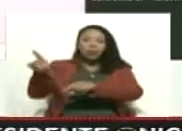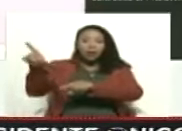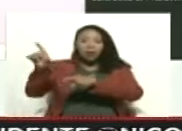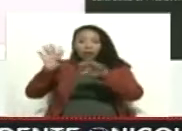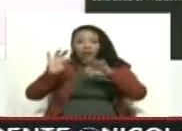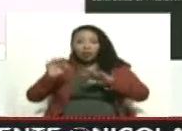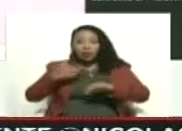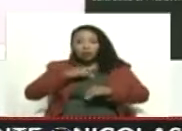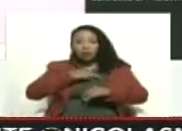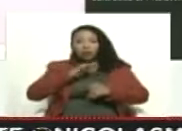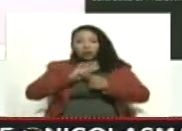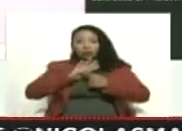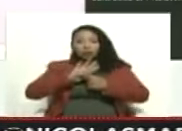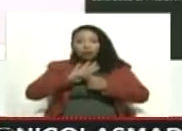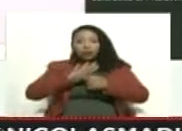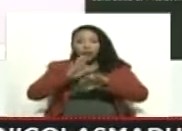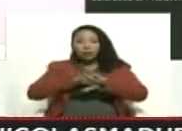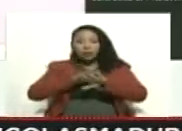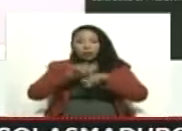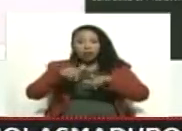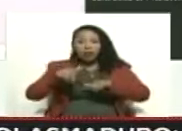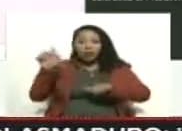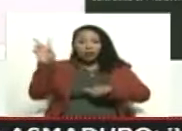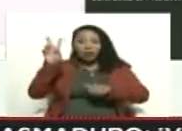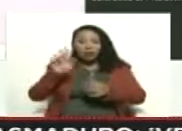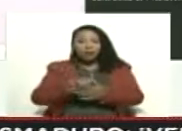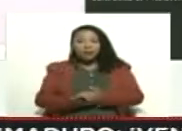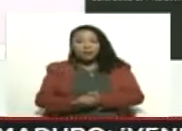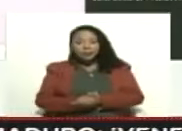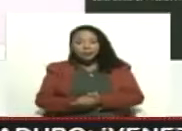vivimos esto que está ocurriendo en Venezuela